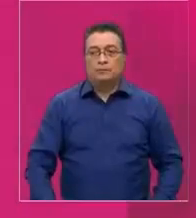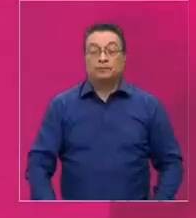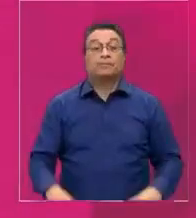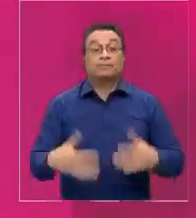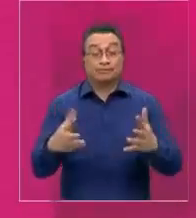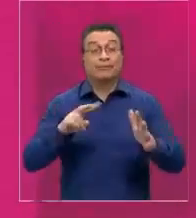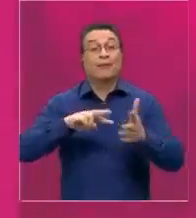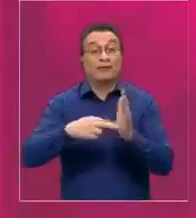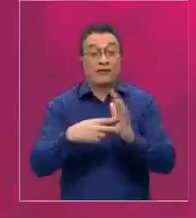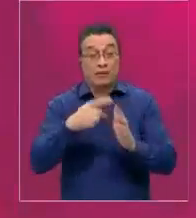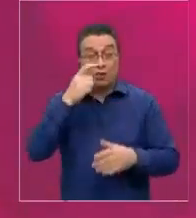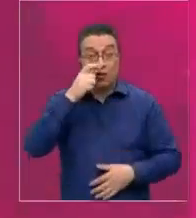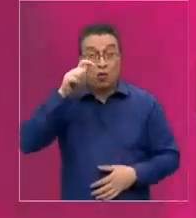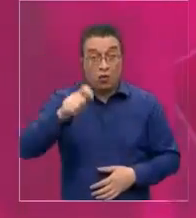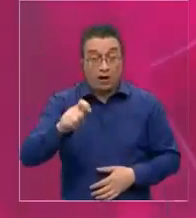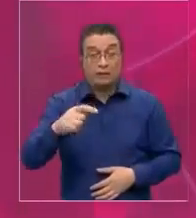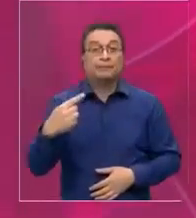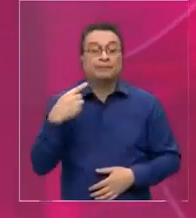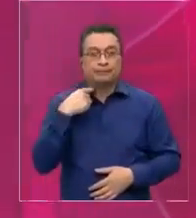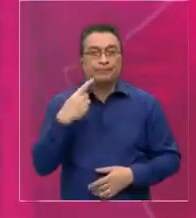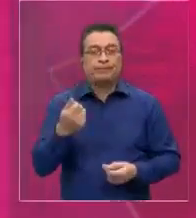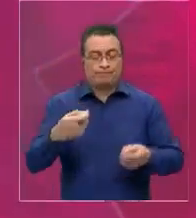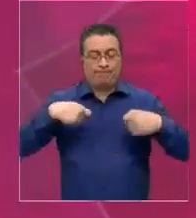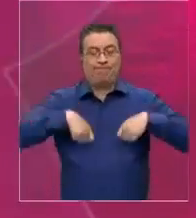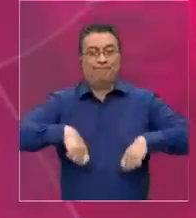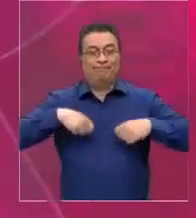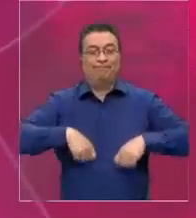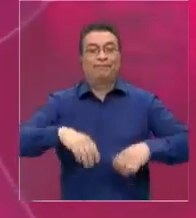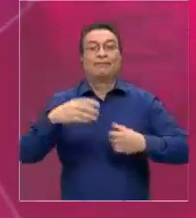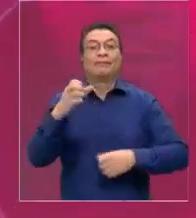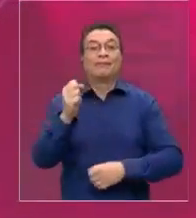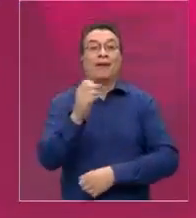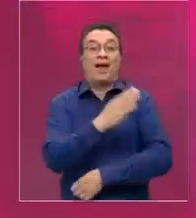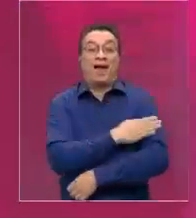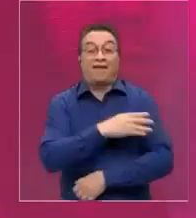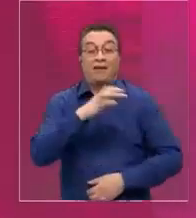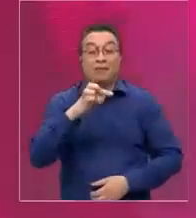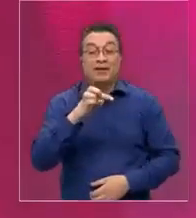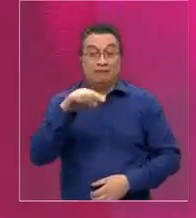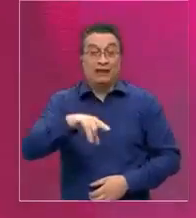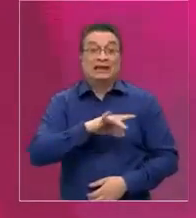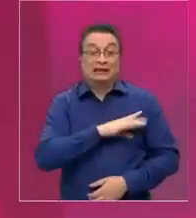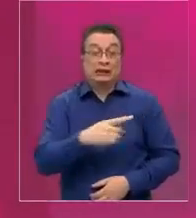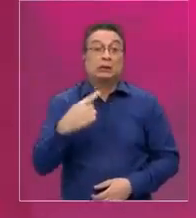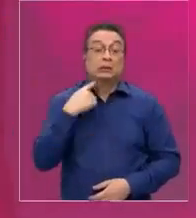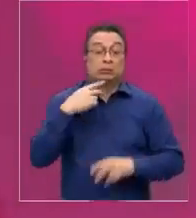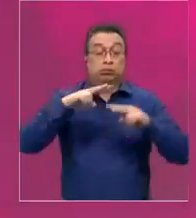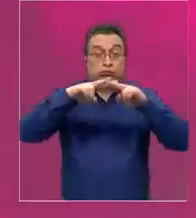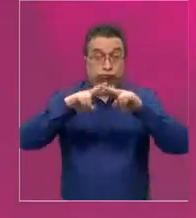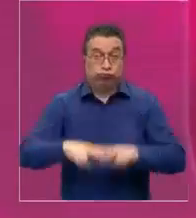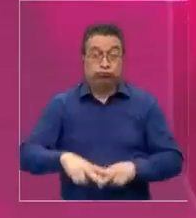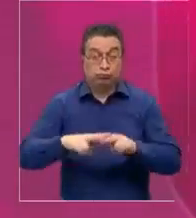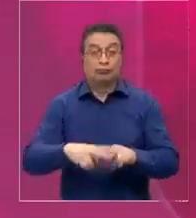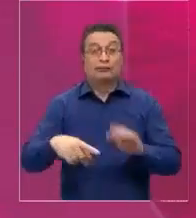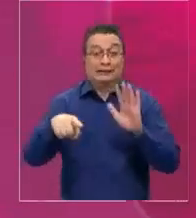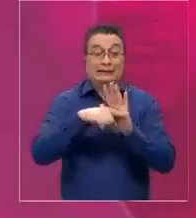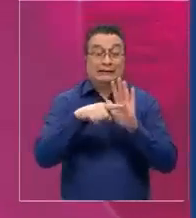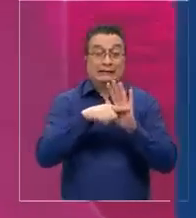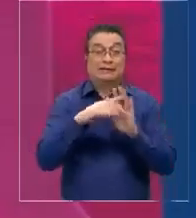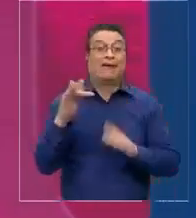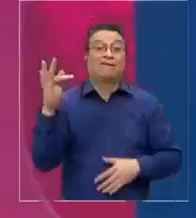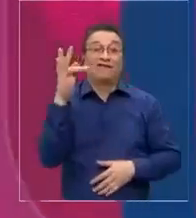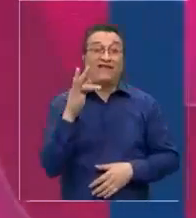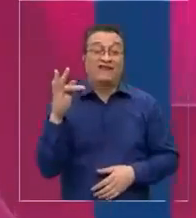Bueno, y esta crisis en Ucrania ha impactado la rentabilidad de los fondos de pensiones más riesgosos en Chile, los que tuvieron números rojos durante el mes de